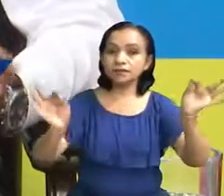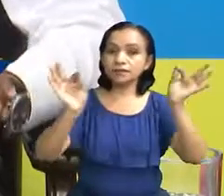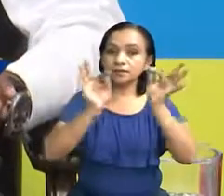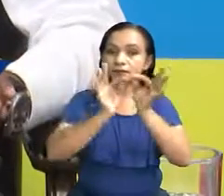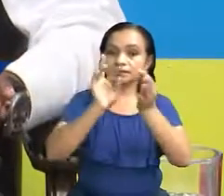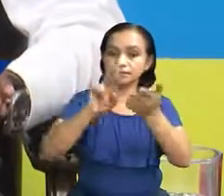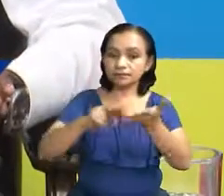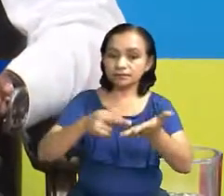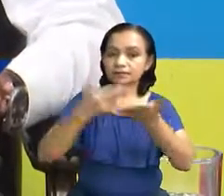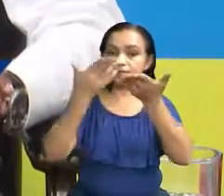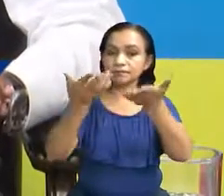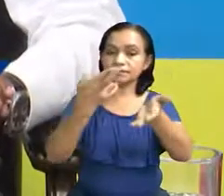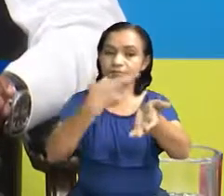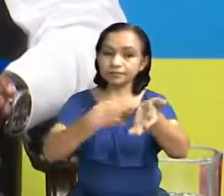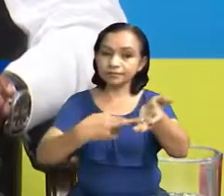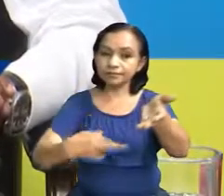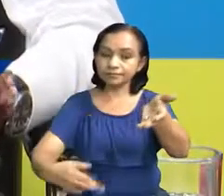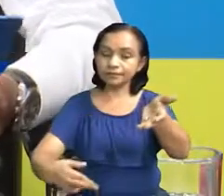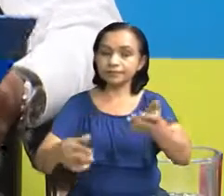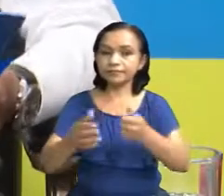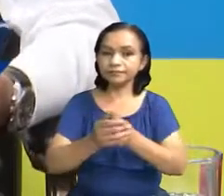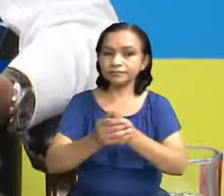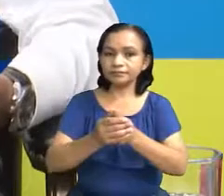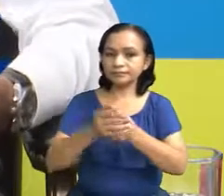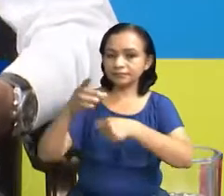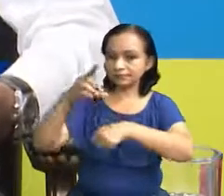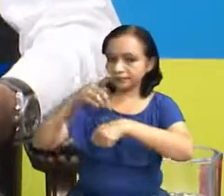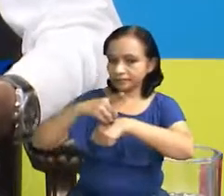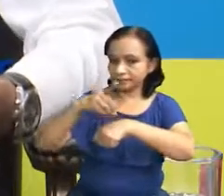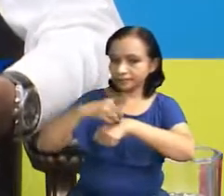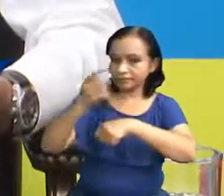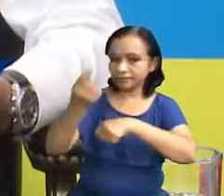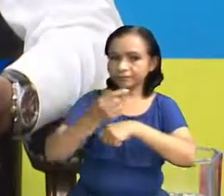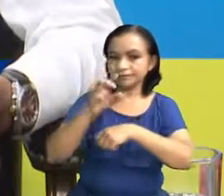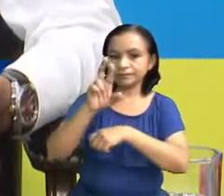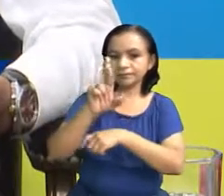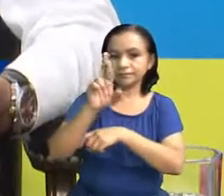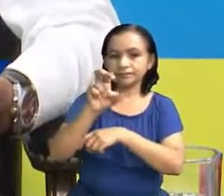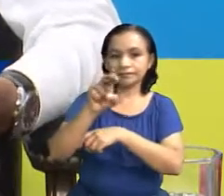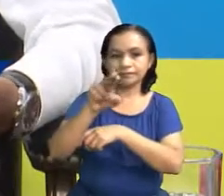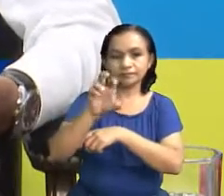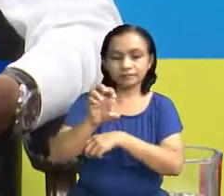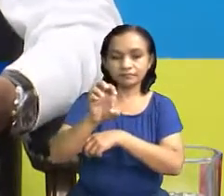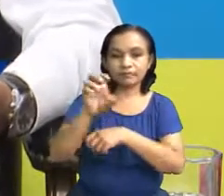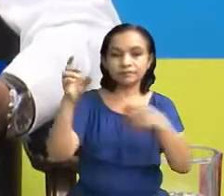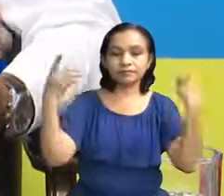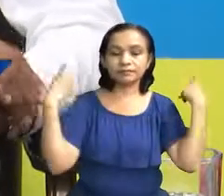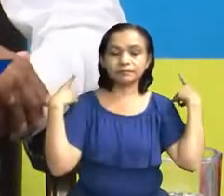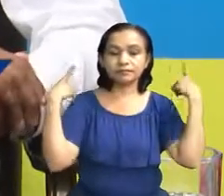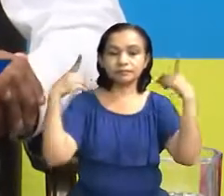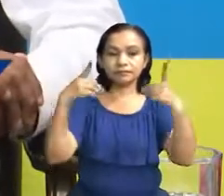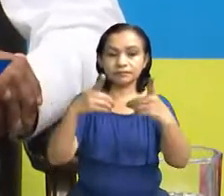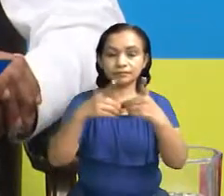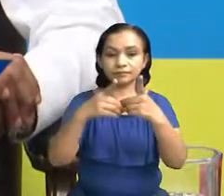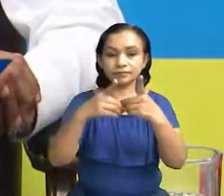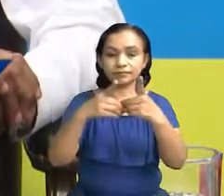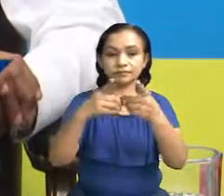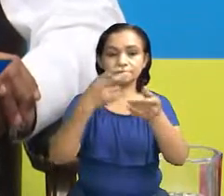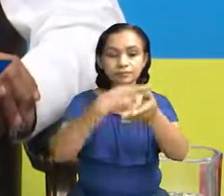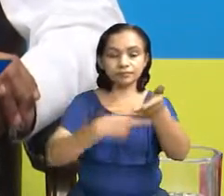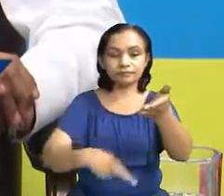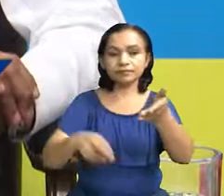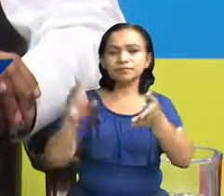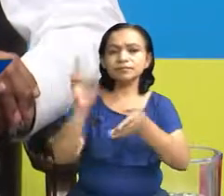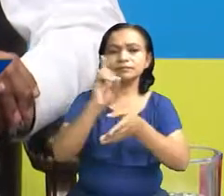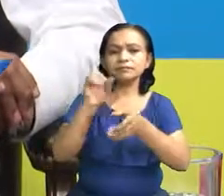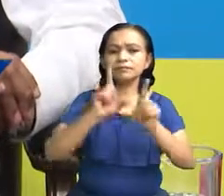donar sangre. Tengo aquí como invitado al doctor René Berrío, director del Banco Nacional de Sangre, ubicado en Belmonte,